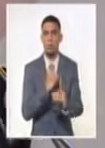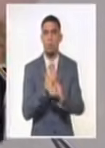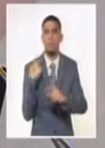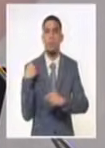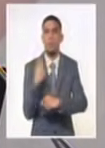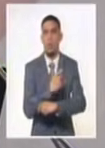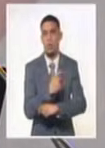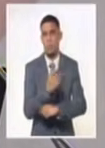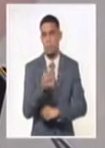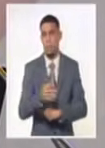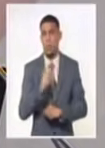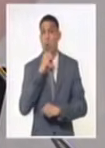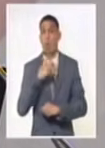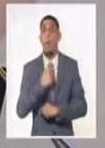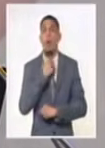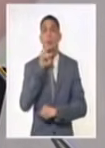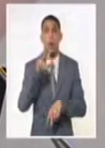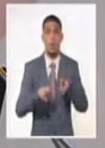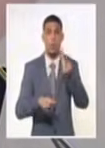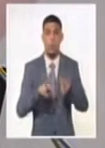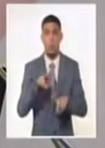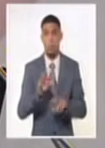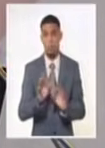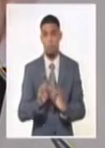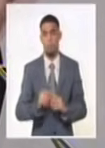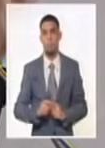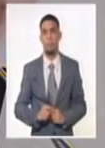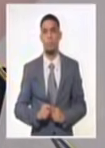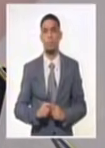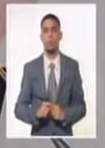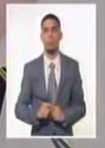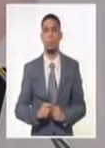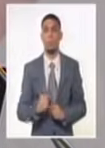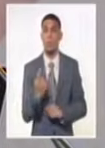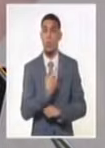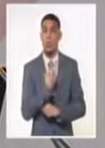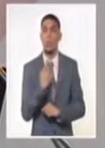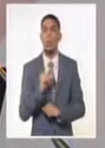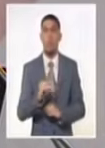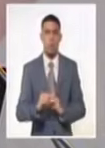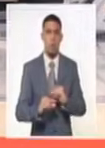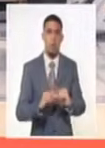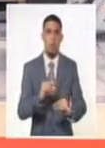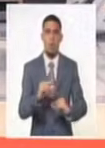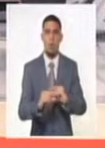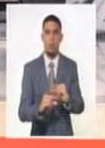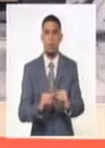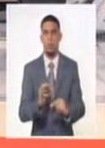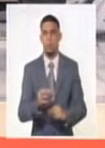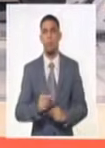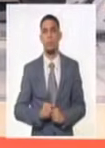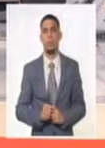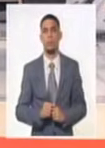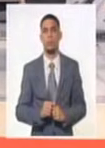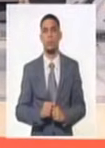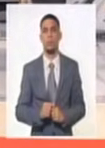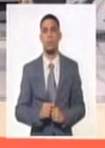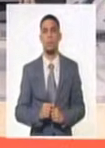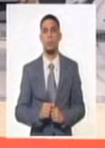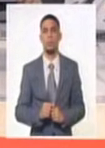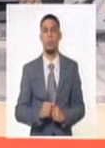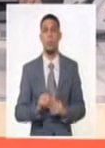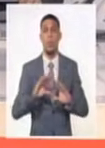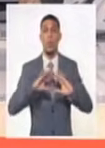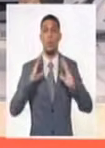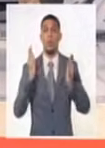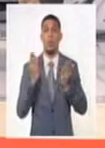las evaluaciones en el próximo periodo y otros. O sea que gradualmente fuimos dando ese paso. Tenemos que tener en consideración que ni todos los